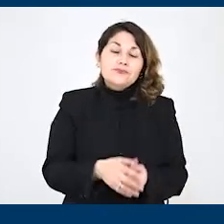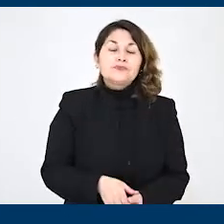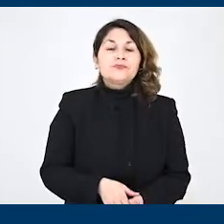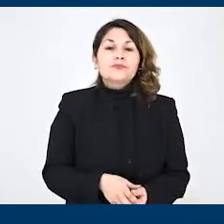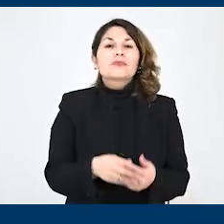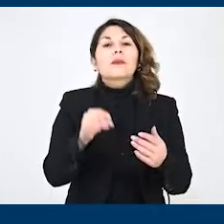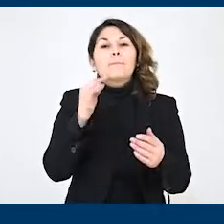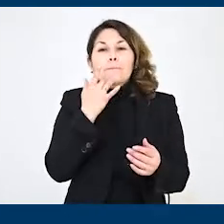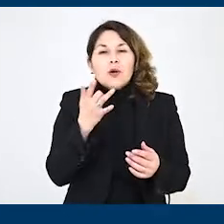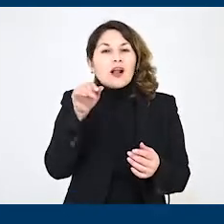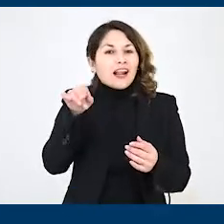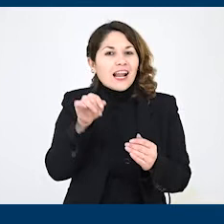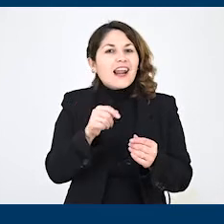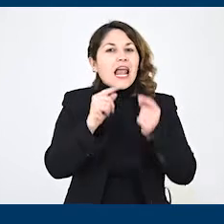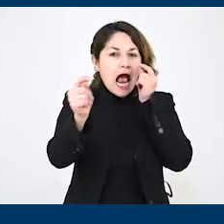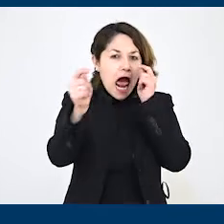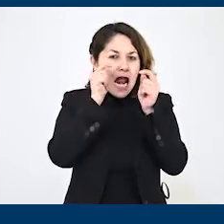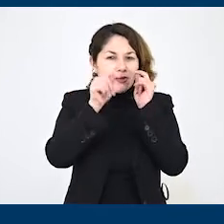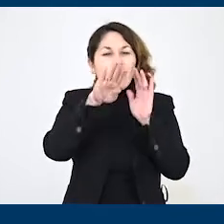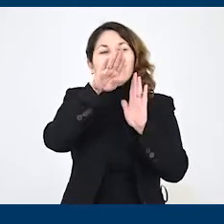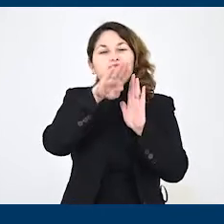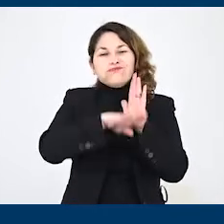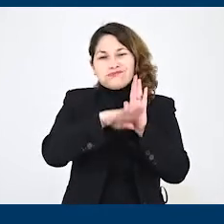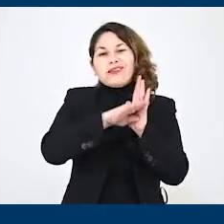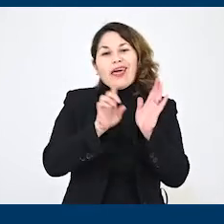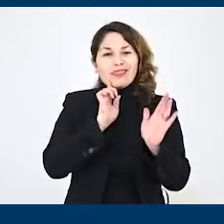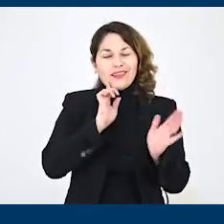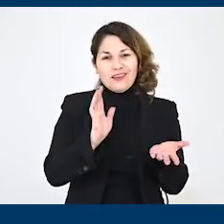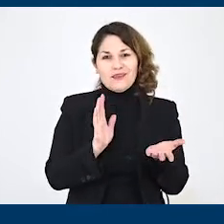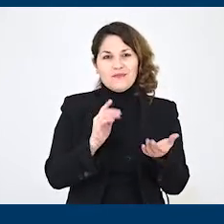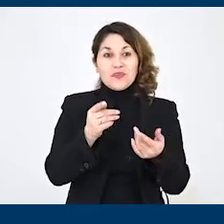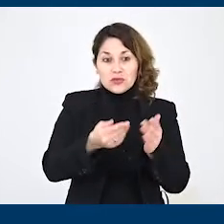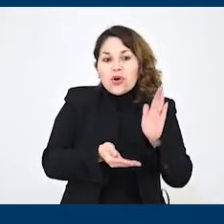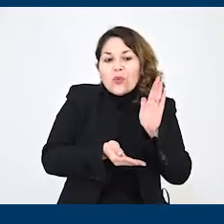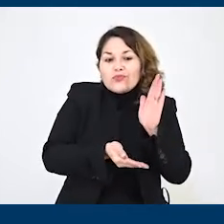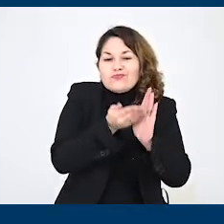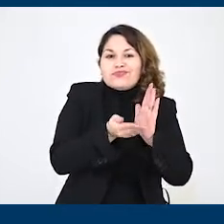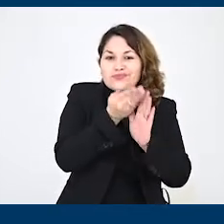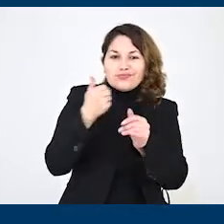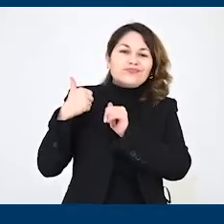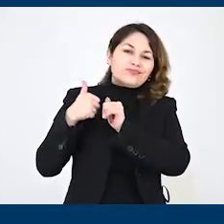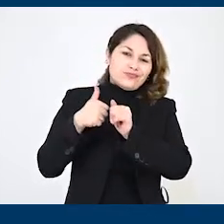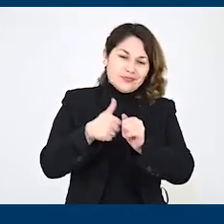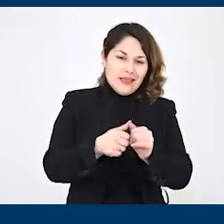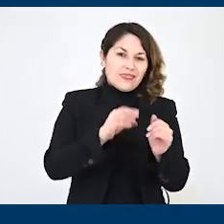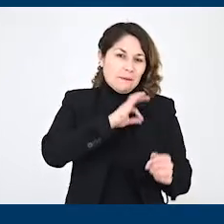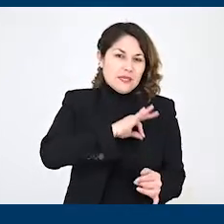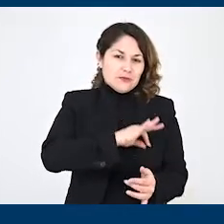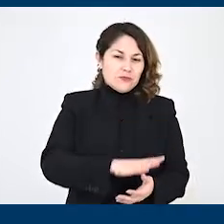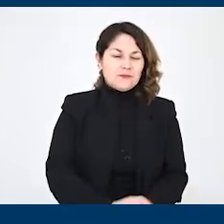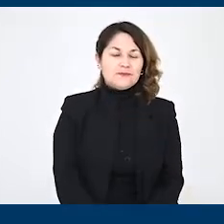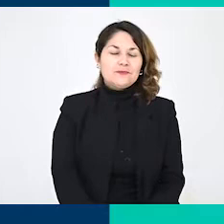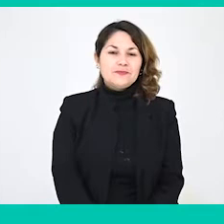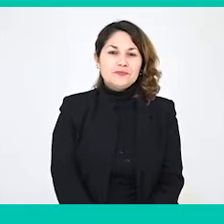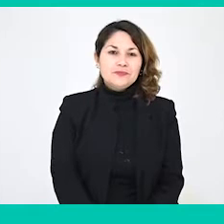menor siniestralidad. Esto constituye un incremento permanente en su fondo de pensiones.